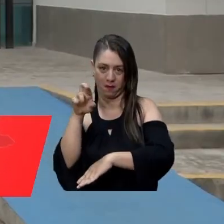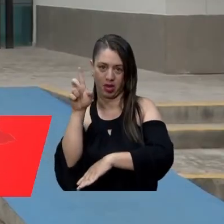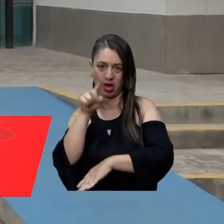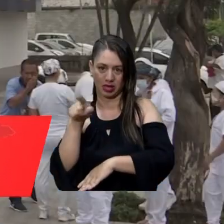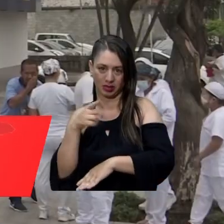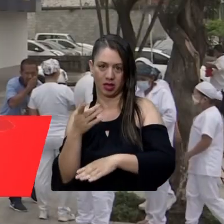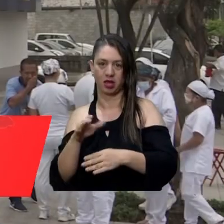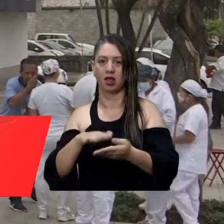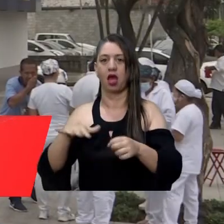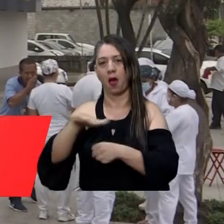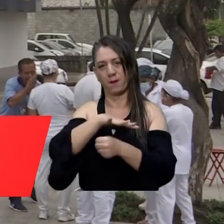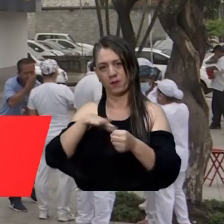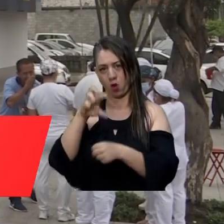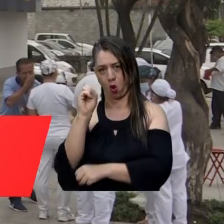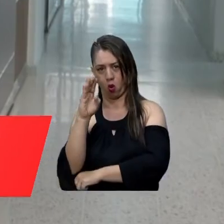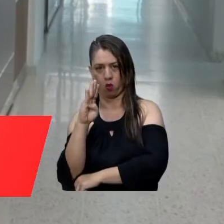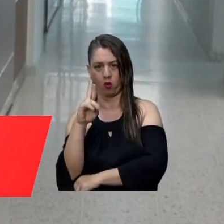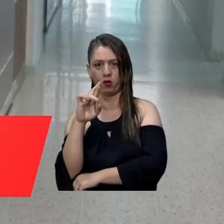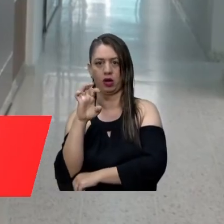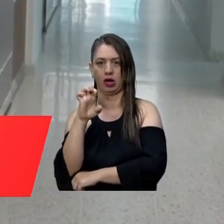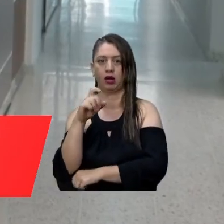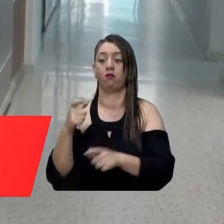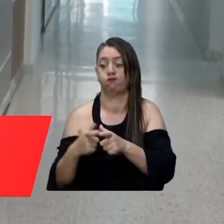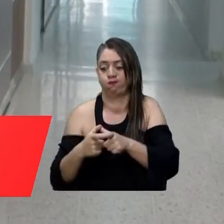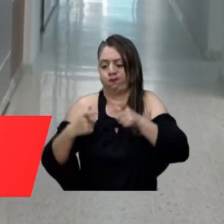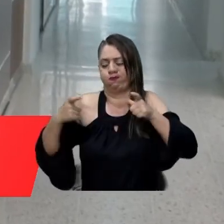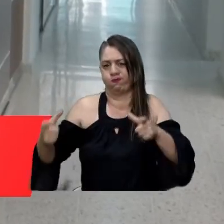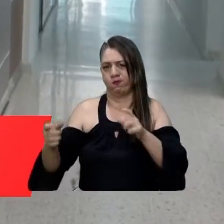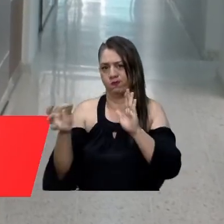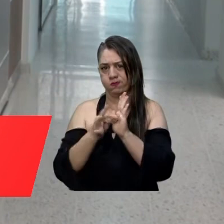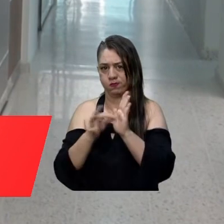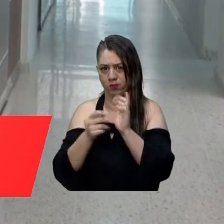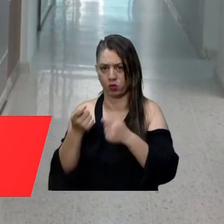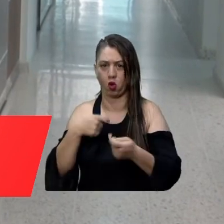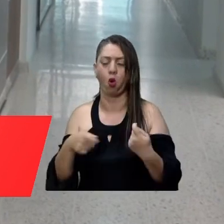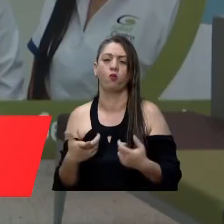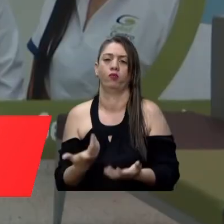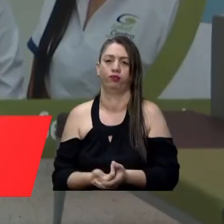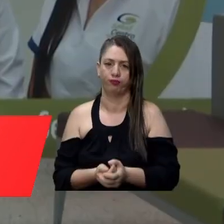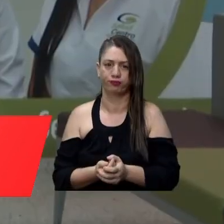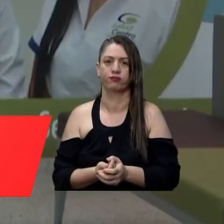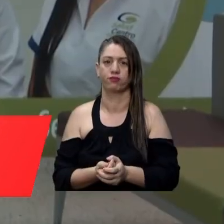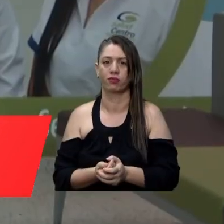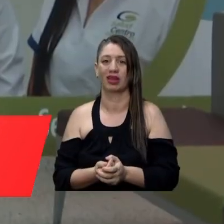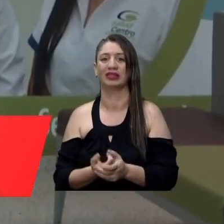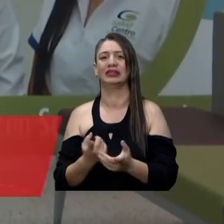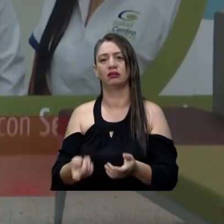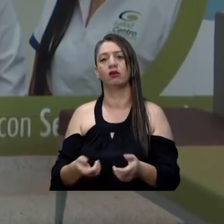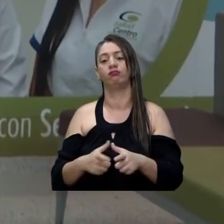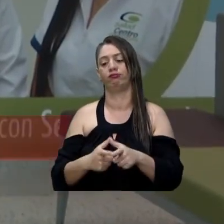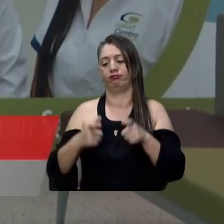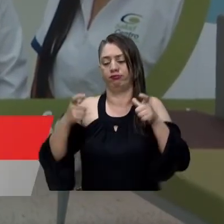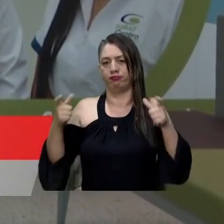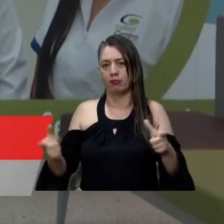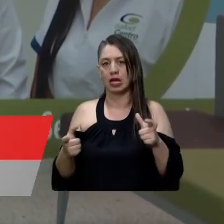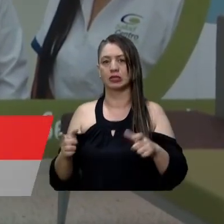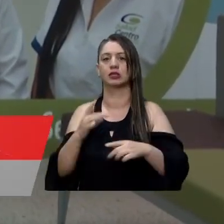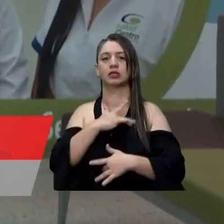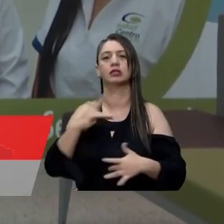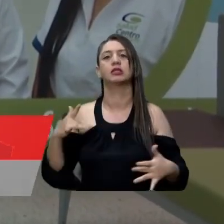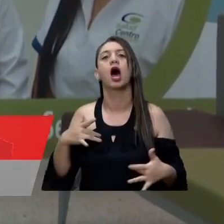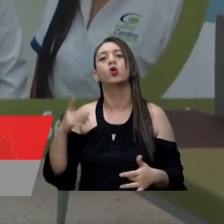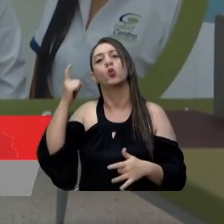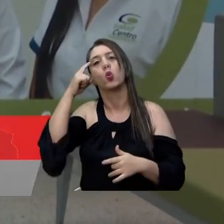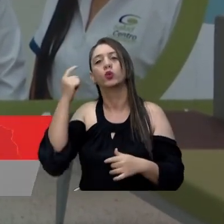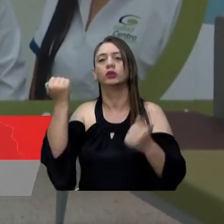Obrero, en unas comunas con mayor registro de consumidores de drogas, como en la 9. Se va a ampliar el servicio de salud mental con